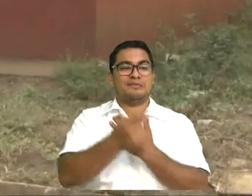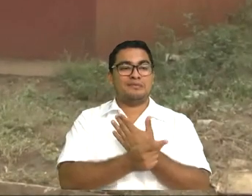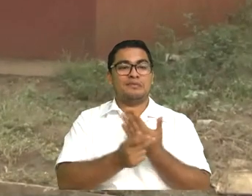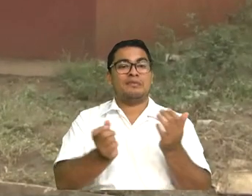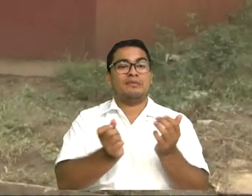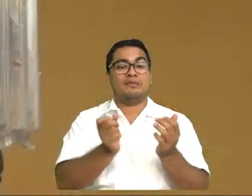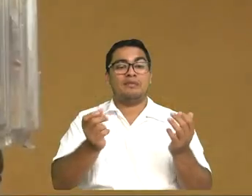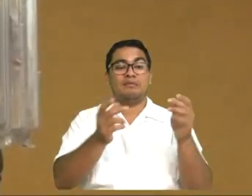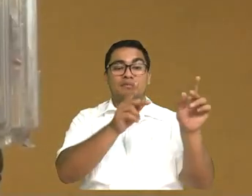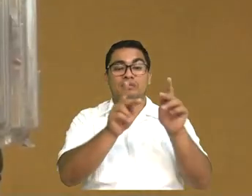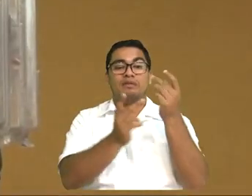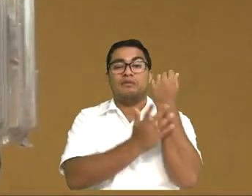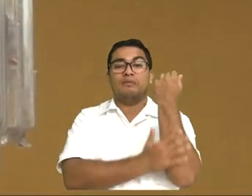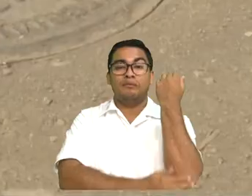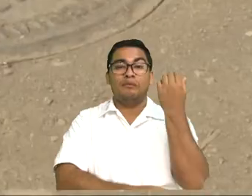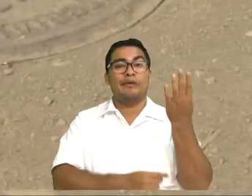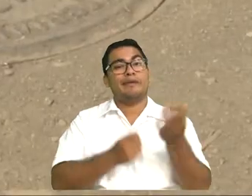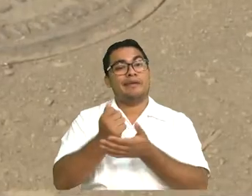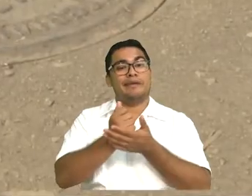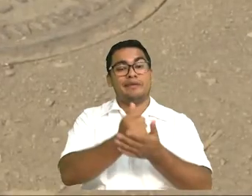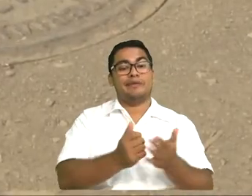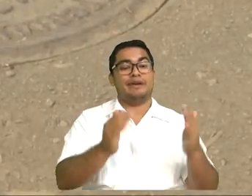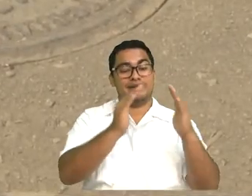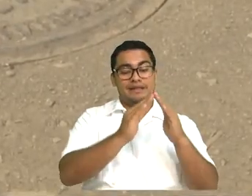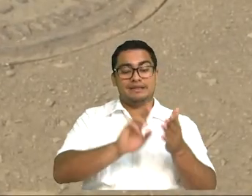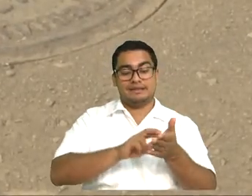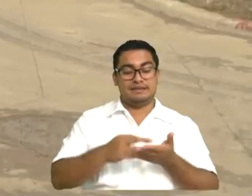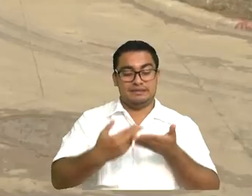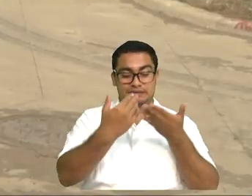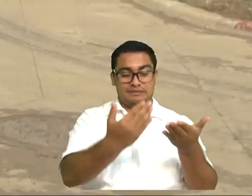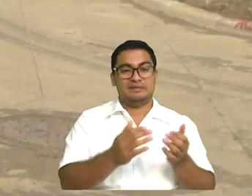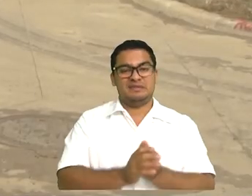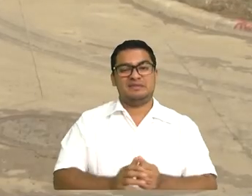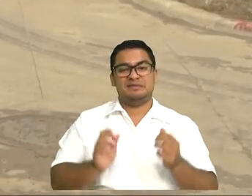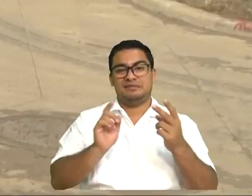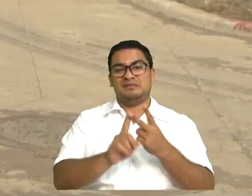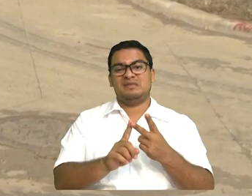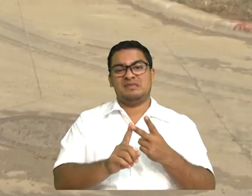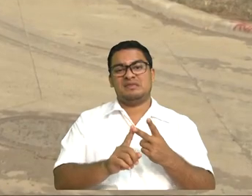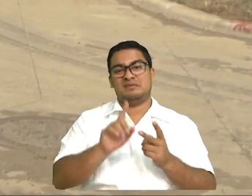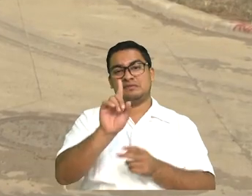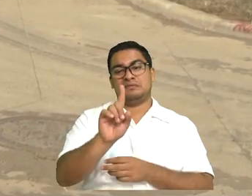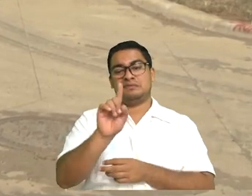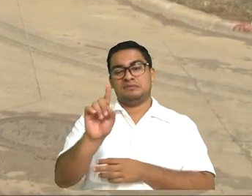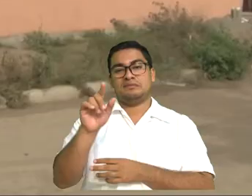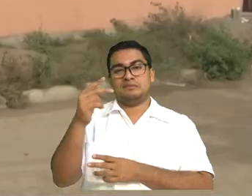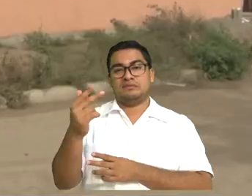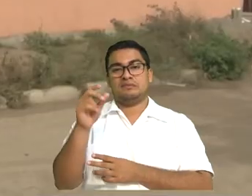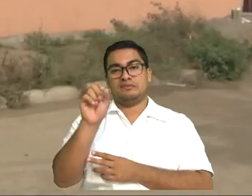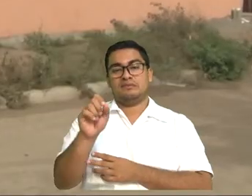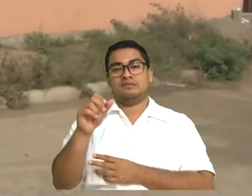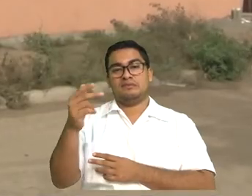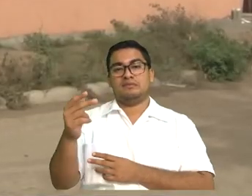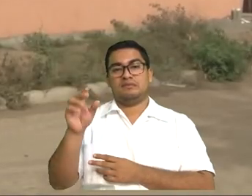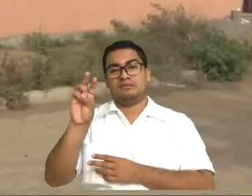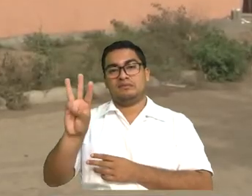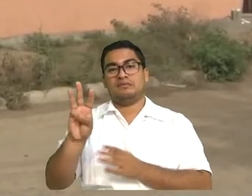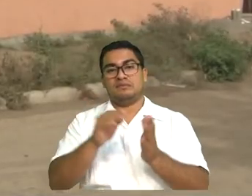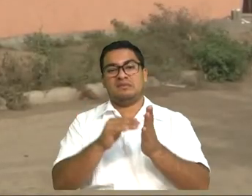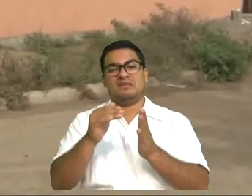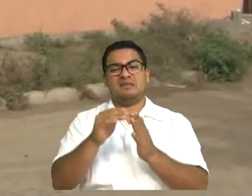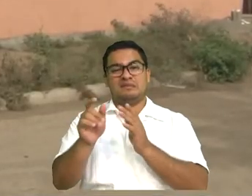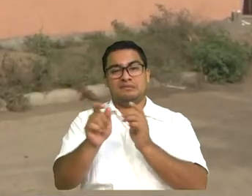de la Pobreza y la Exclusión Económica y Social. El segundo, por 118.83 millones de